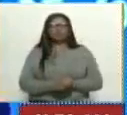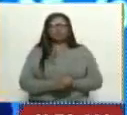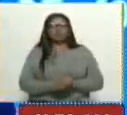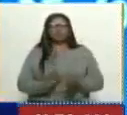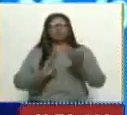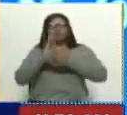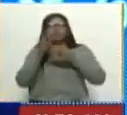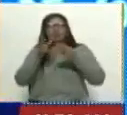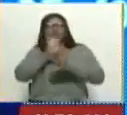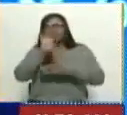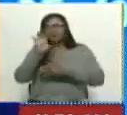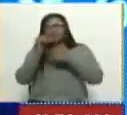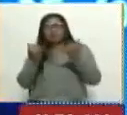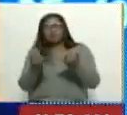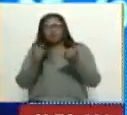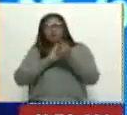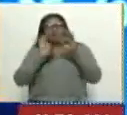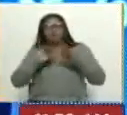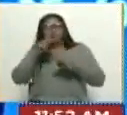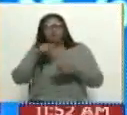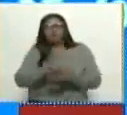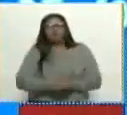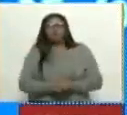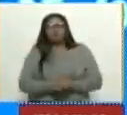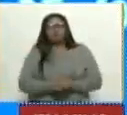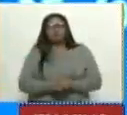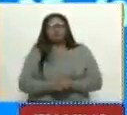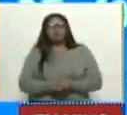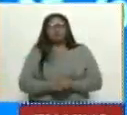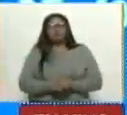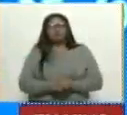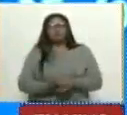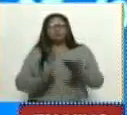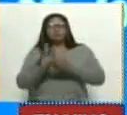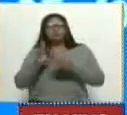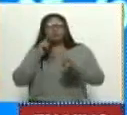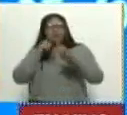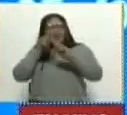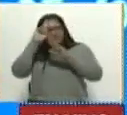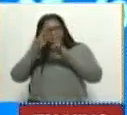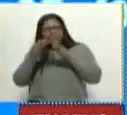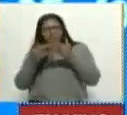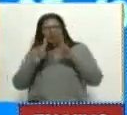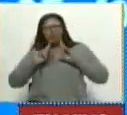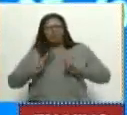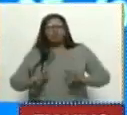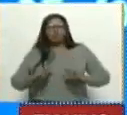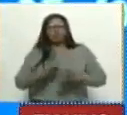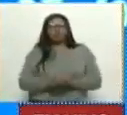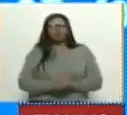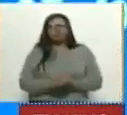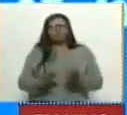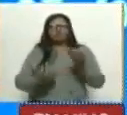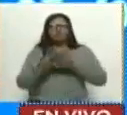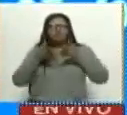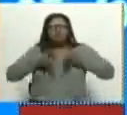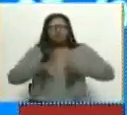patria latinoamericana de refundar la patria venezolana de refundar las causas humanas el renacimiento